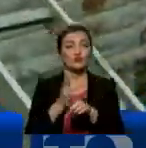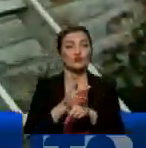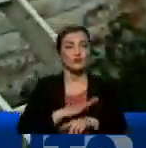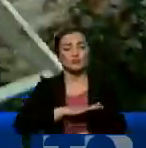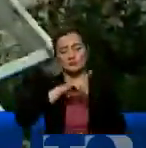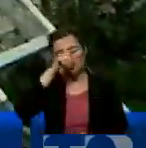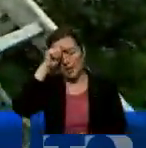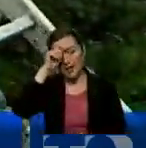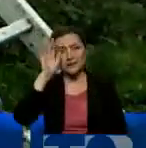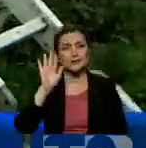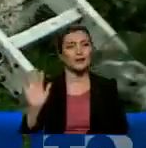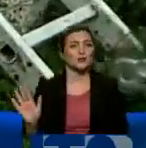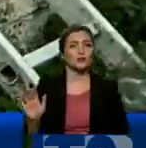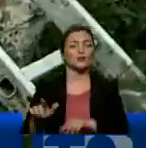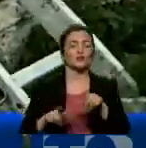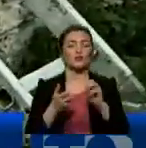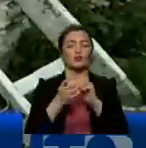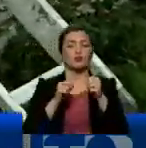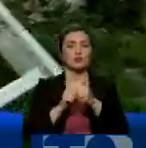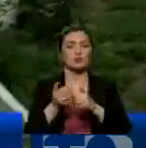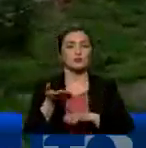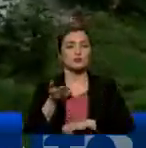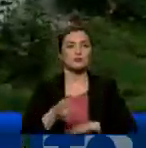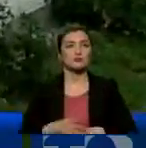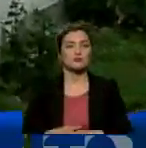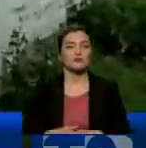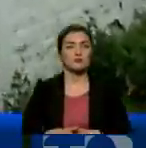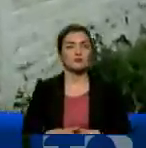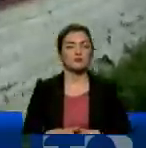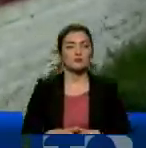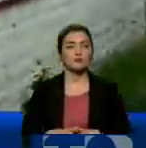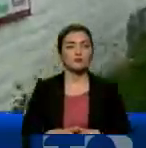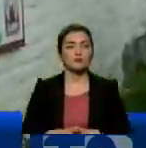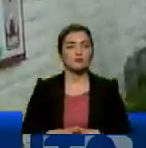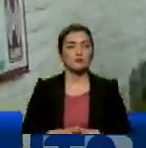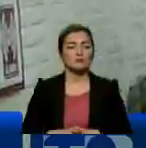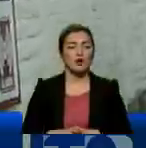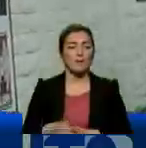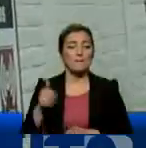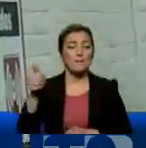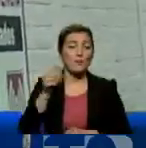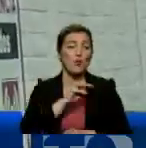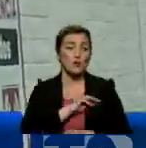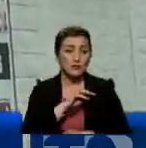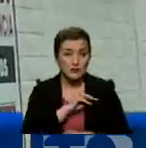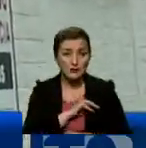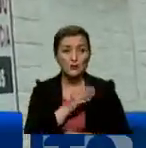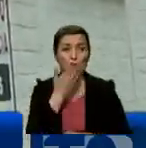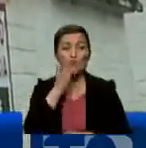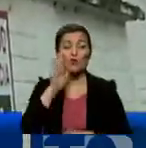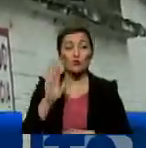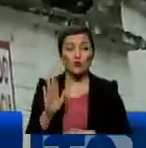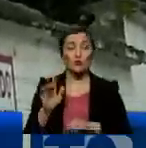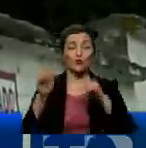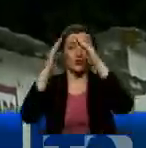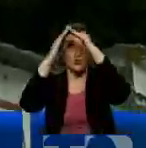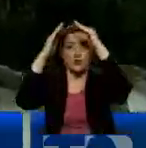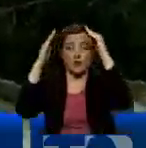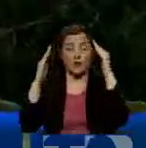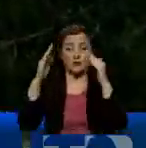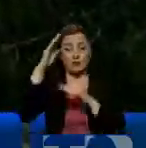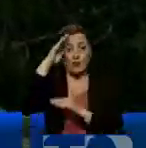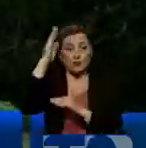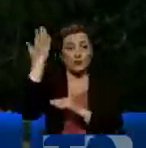estamos cansados con esto que está pasando. Aparte de eso, el mismo municipio prometió una UPC desde